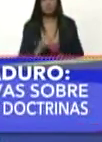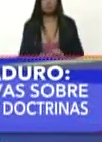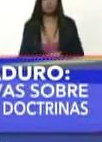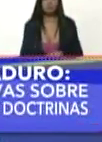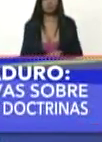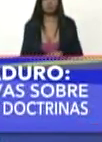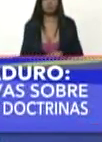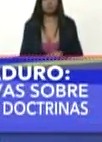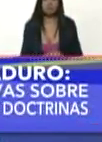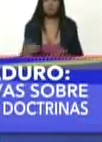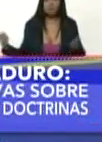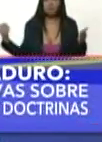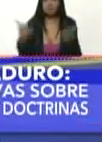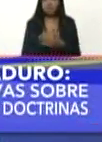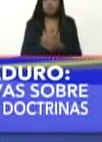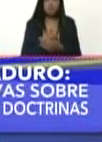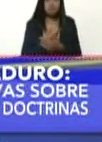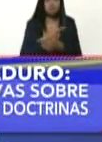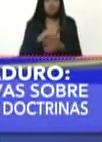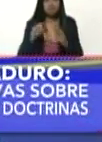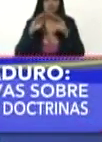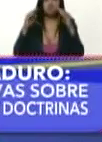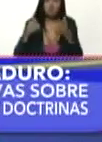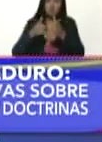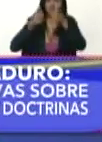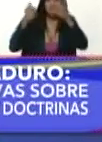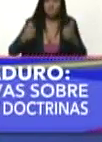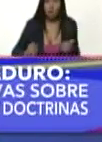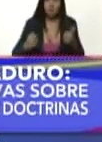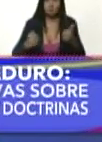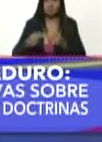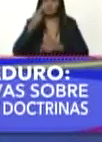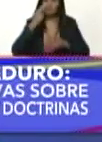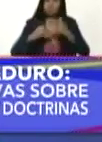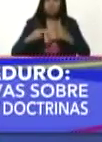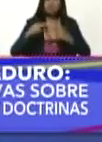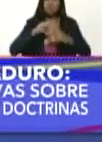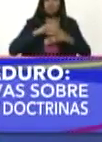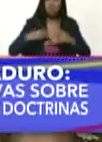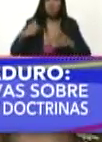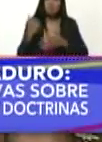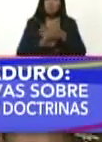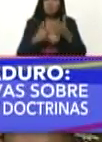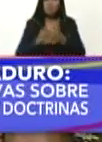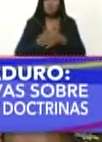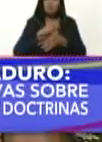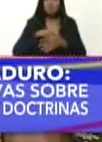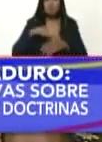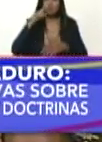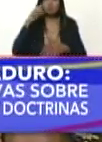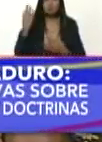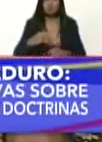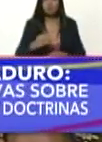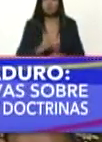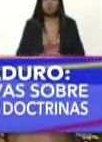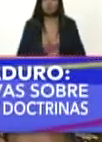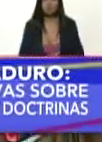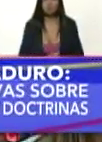que se ha estrellado contra el muro sólido de moral combatiente de nuestros oficiales.